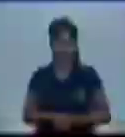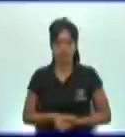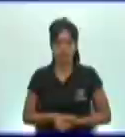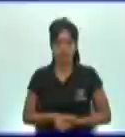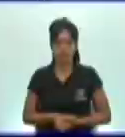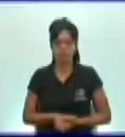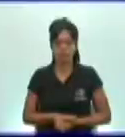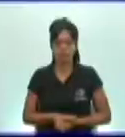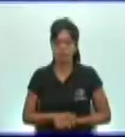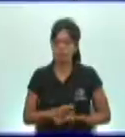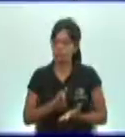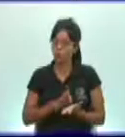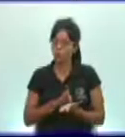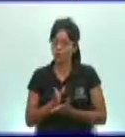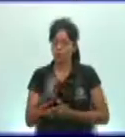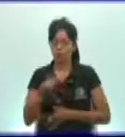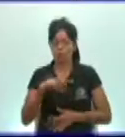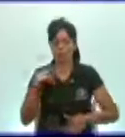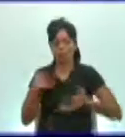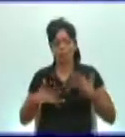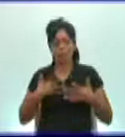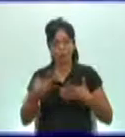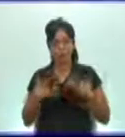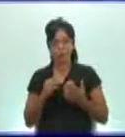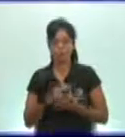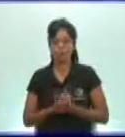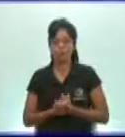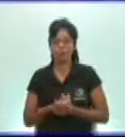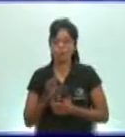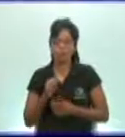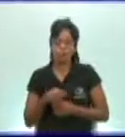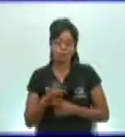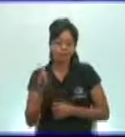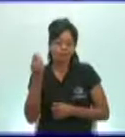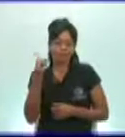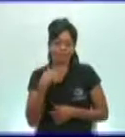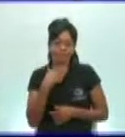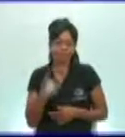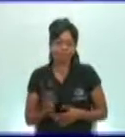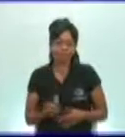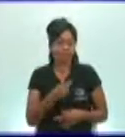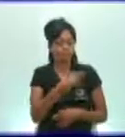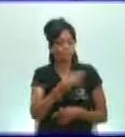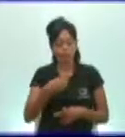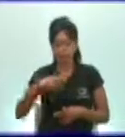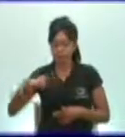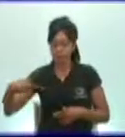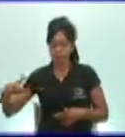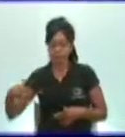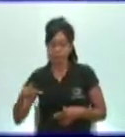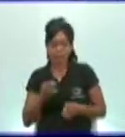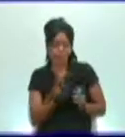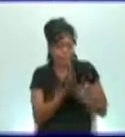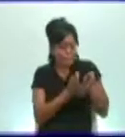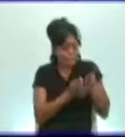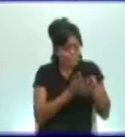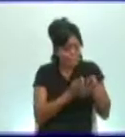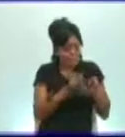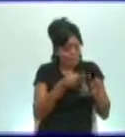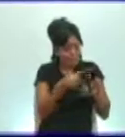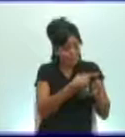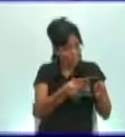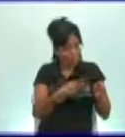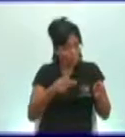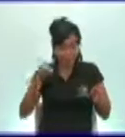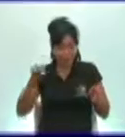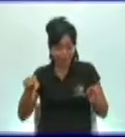Seguimos en esta actividad. Van a determinar el sujeto y el predicado, el núcleo de ambos, el tipo de predicado